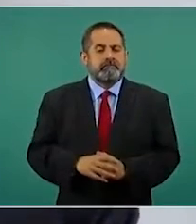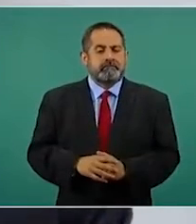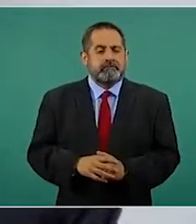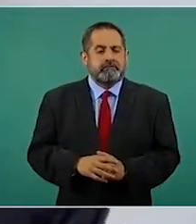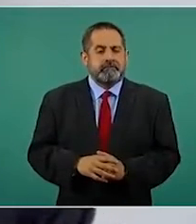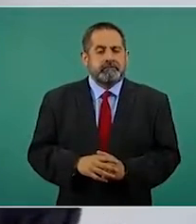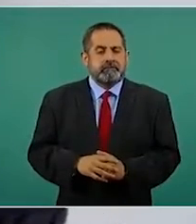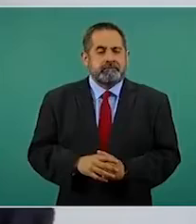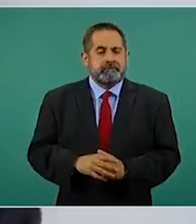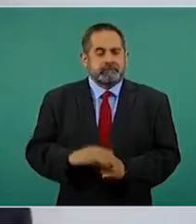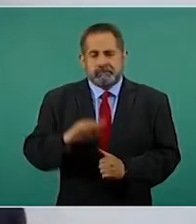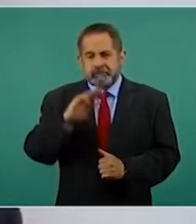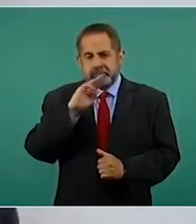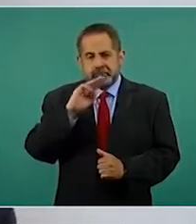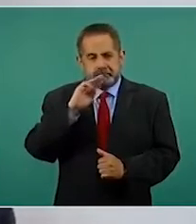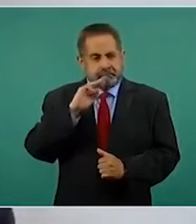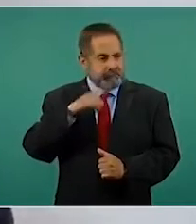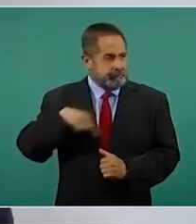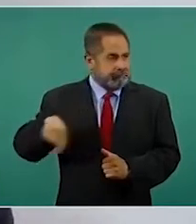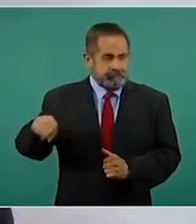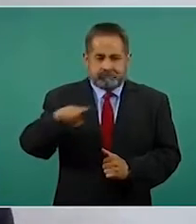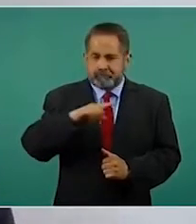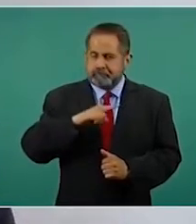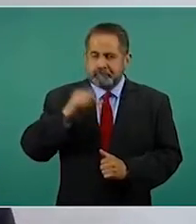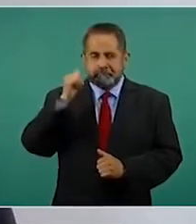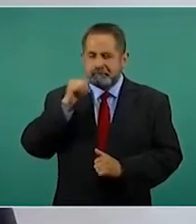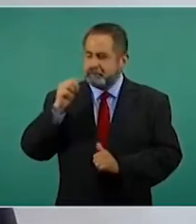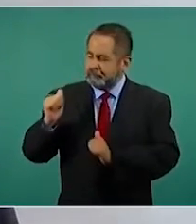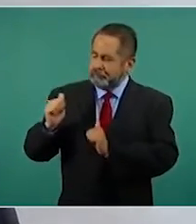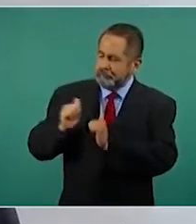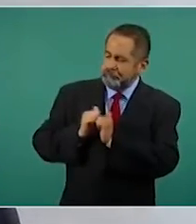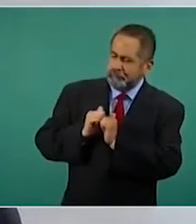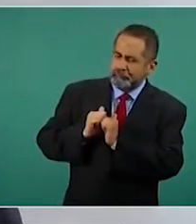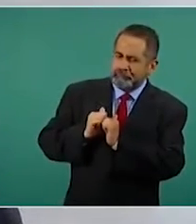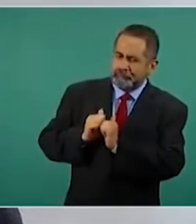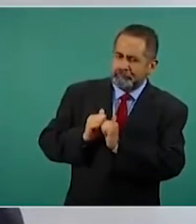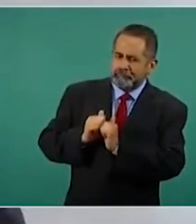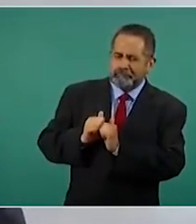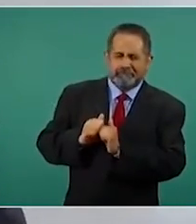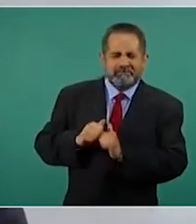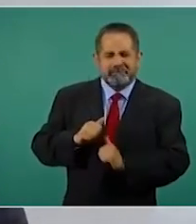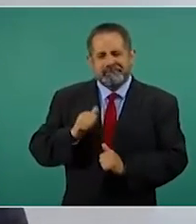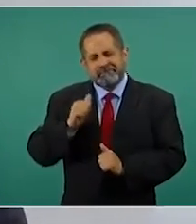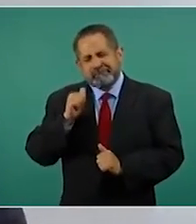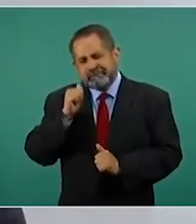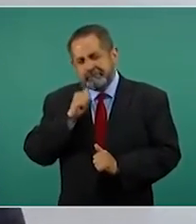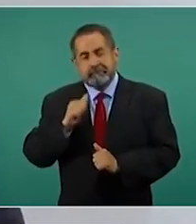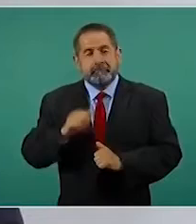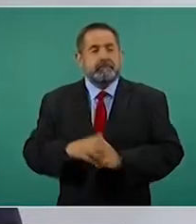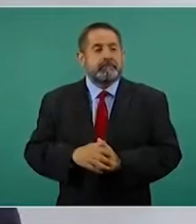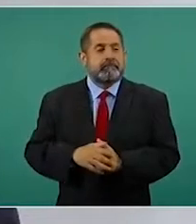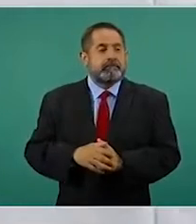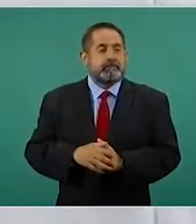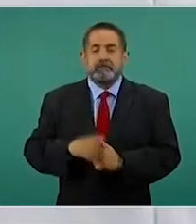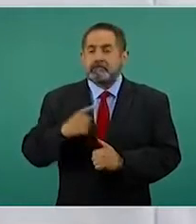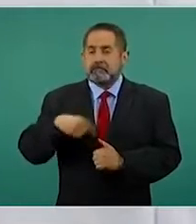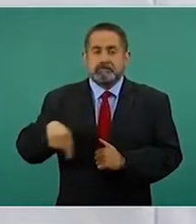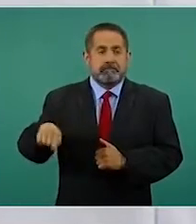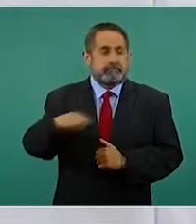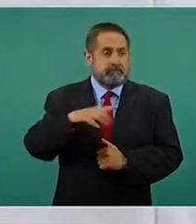nos acompañan qué están / nosotros